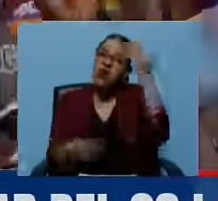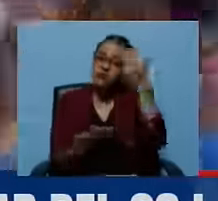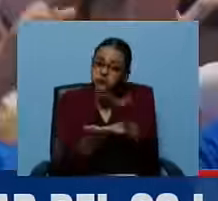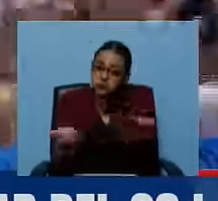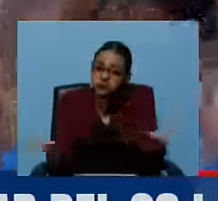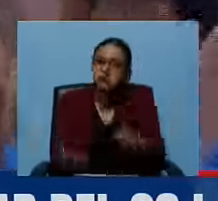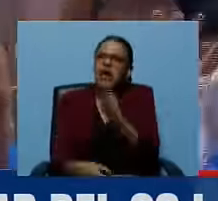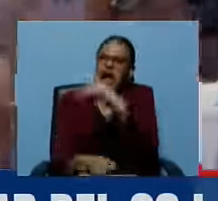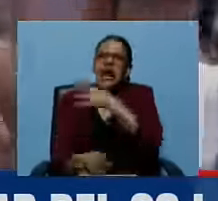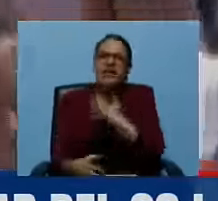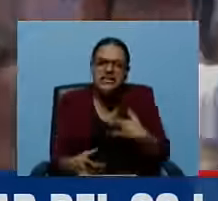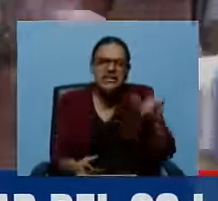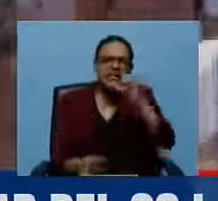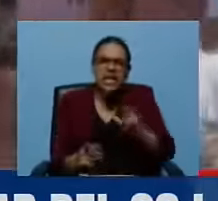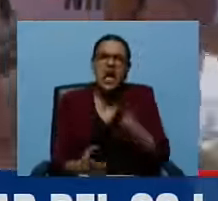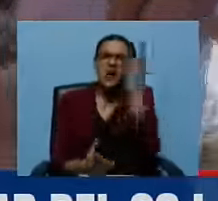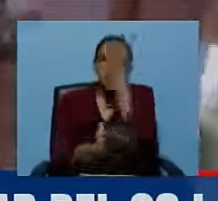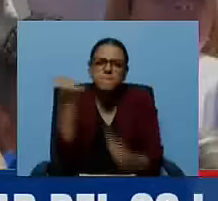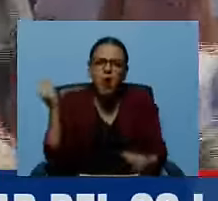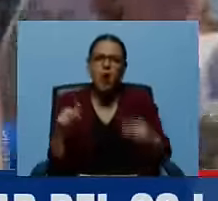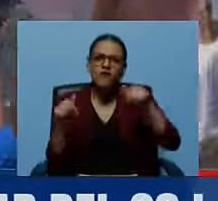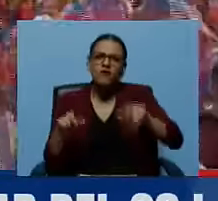Quiere abandonar el país.